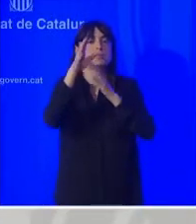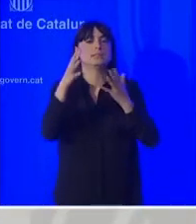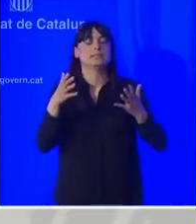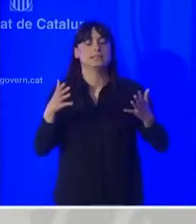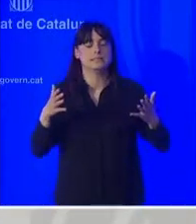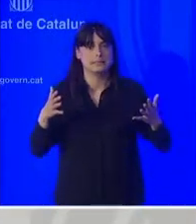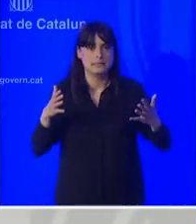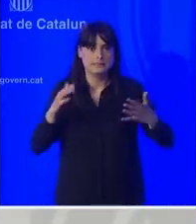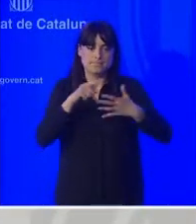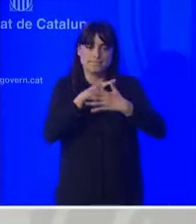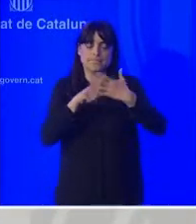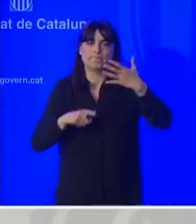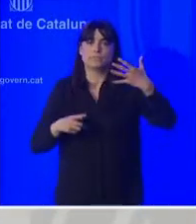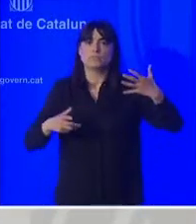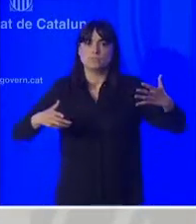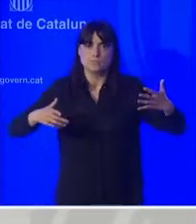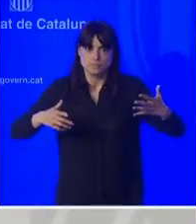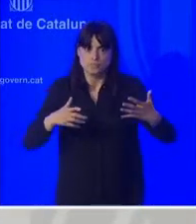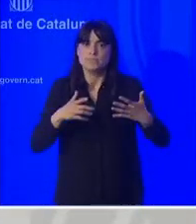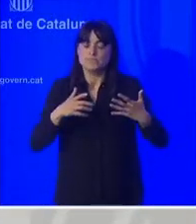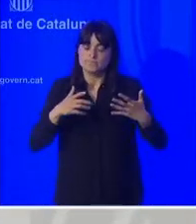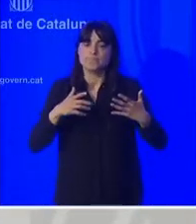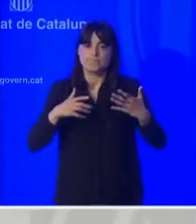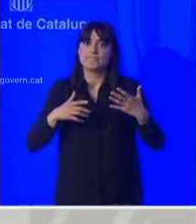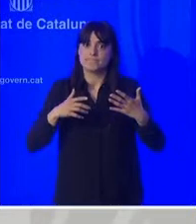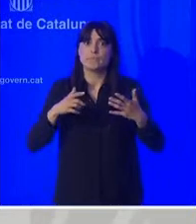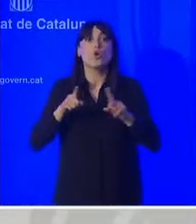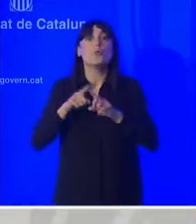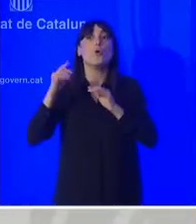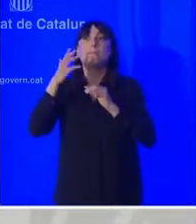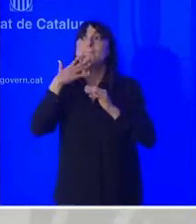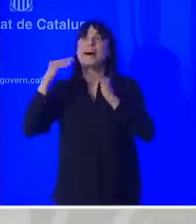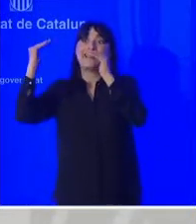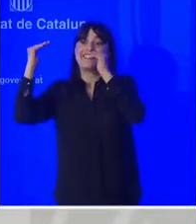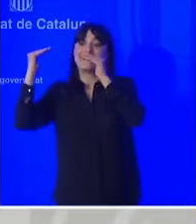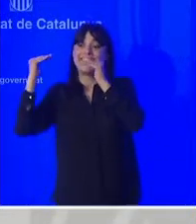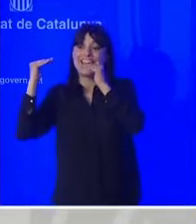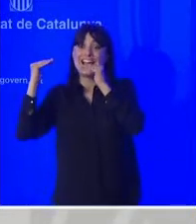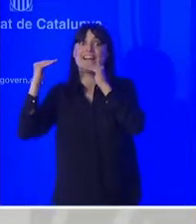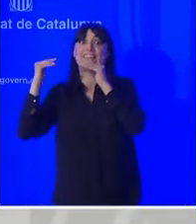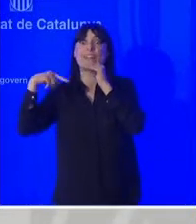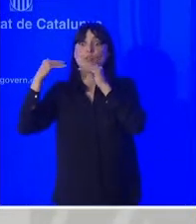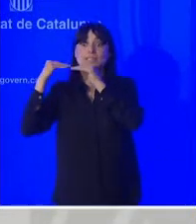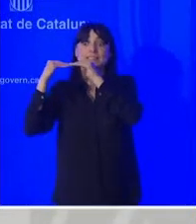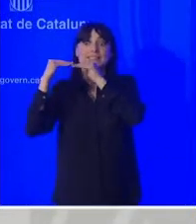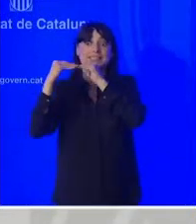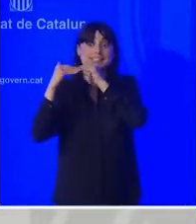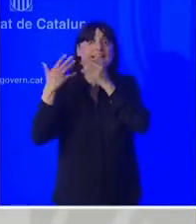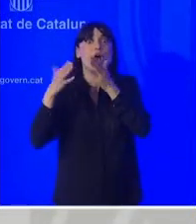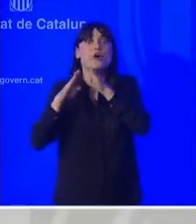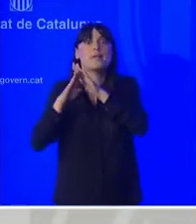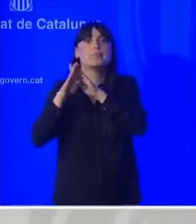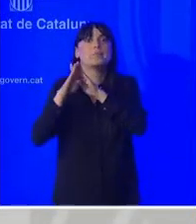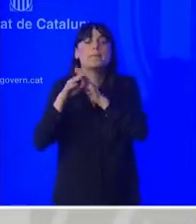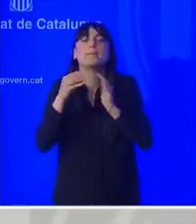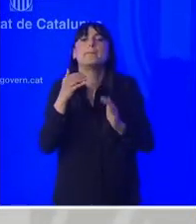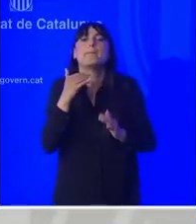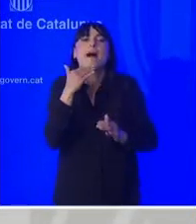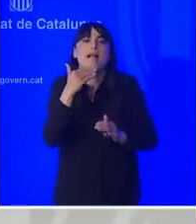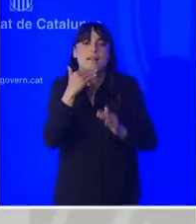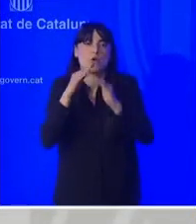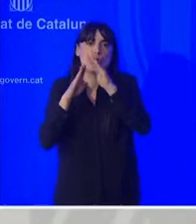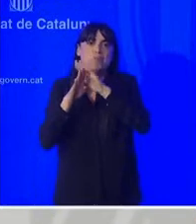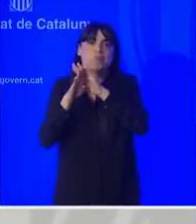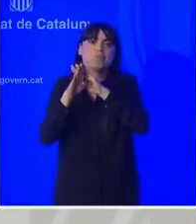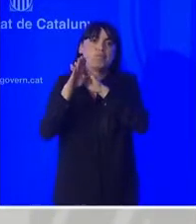de referència que empeçarem que hi hi ha un pequeno rebrote un pequeno incremento de